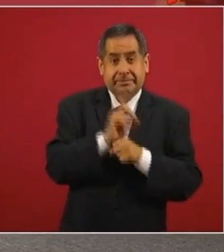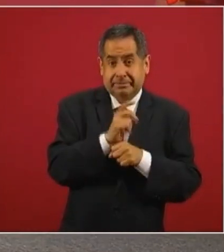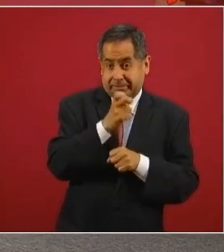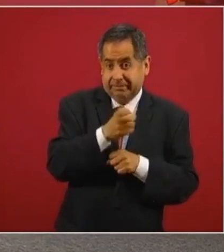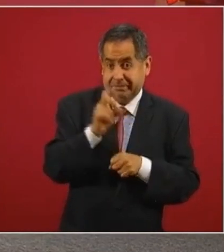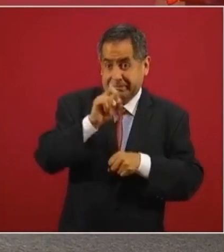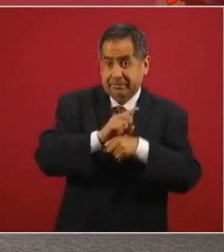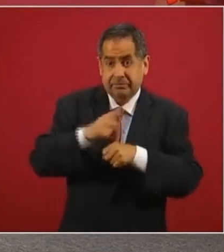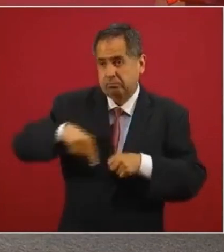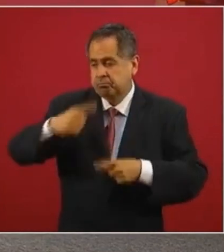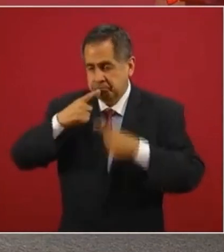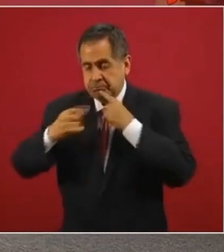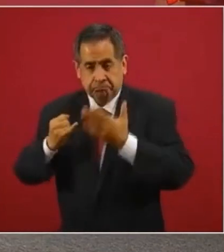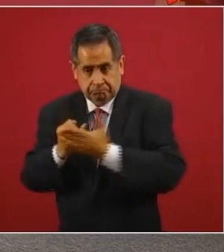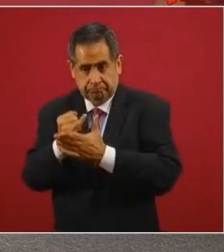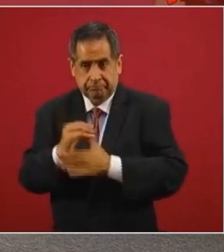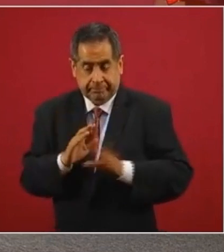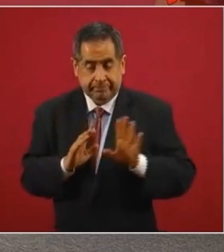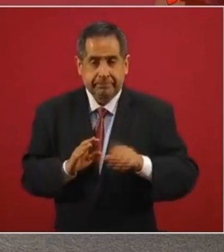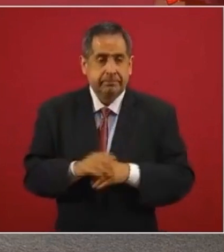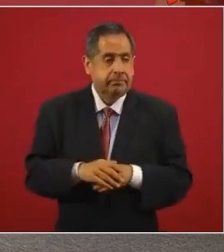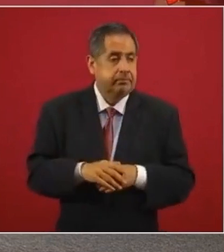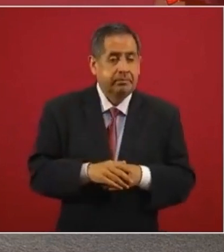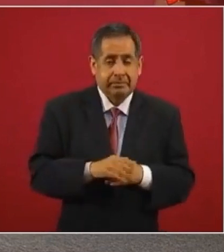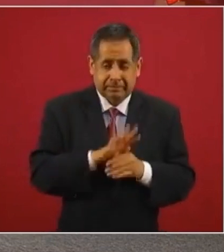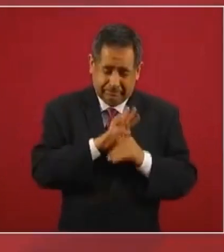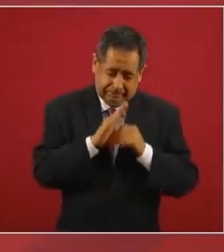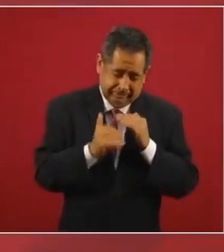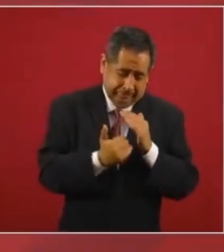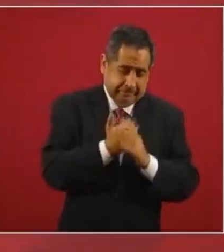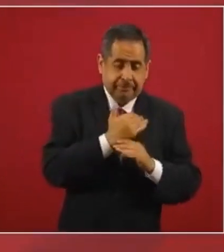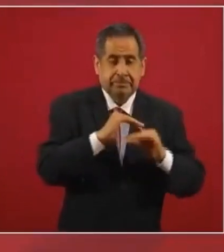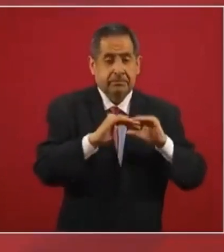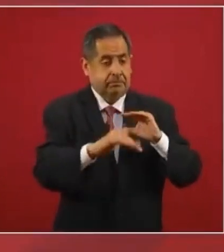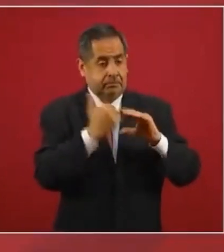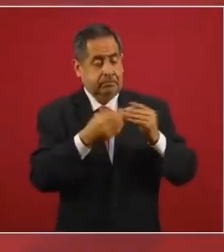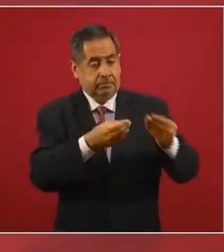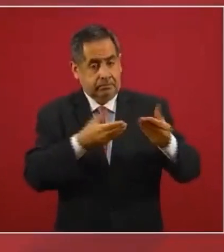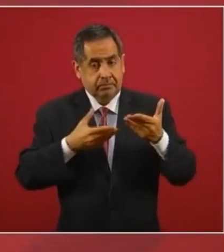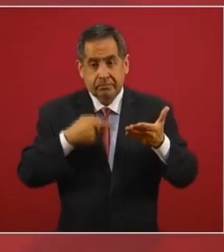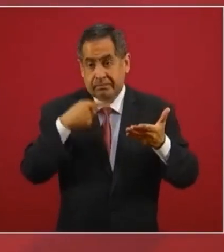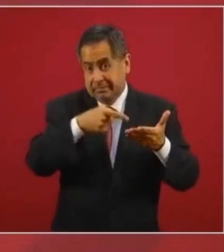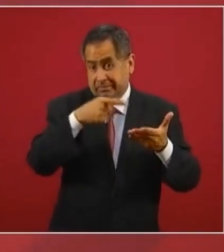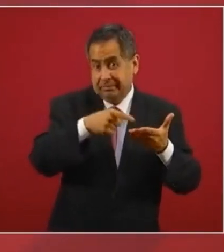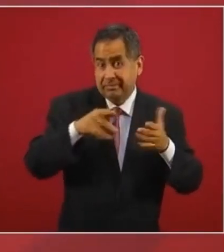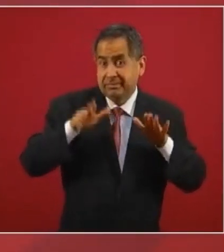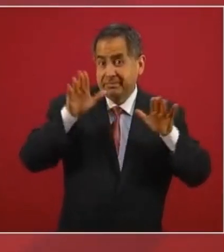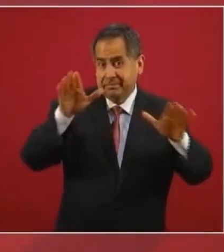íbamos a tomar la decisión, llegó un reporte de una de estas agencias.